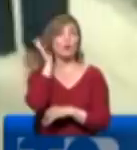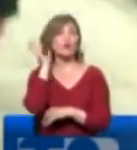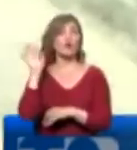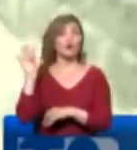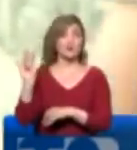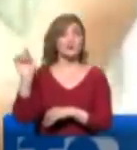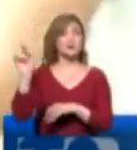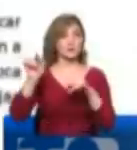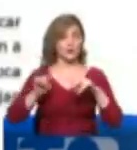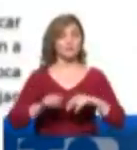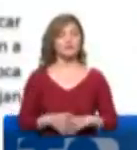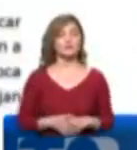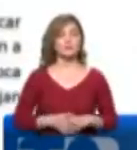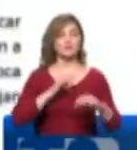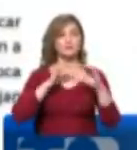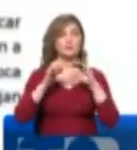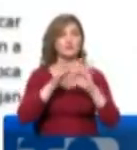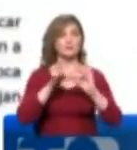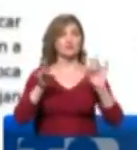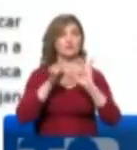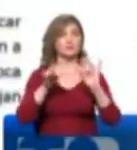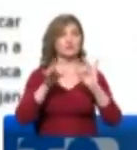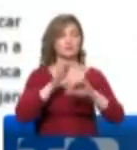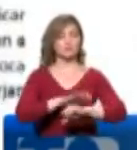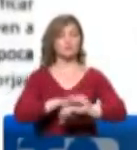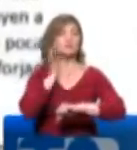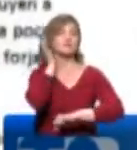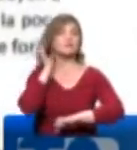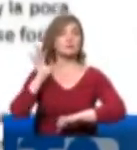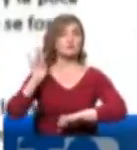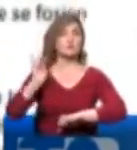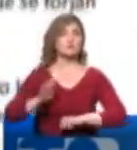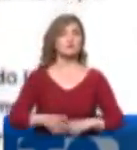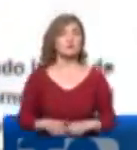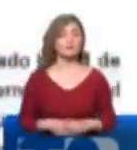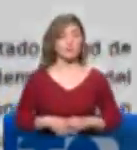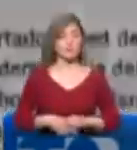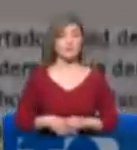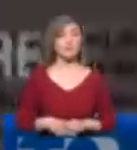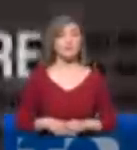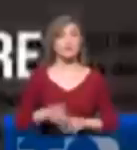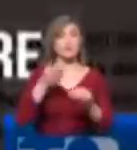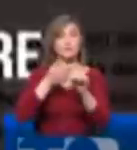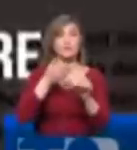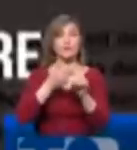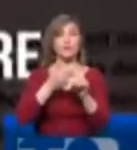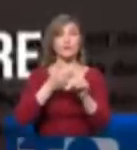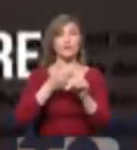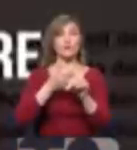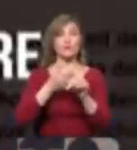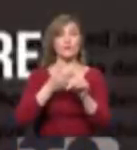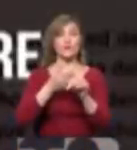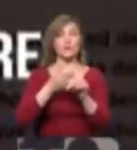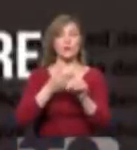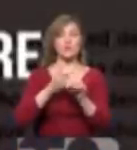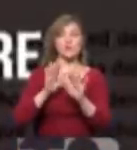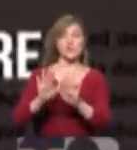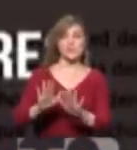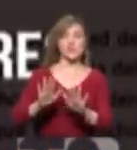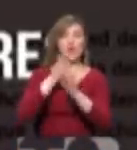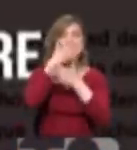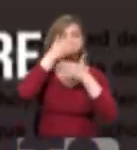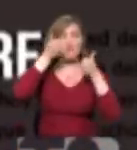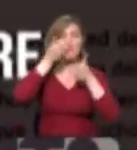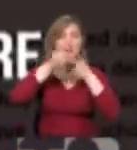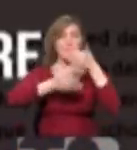Martínez. Salazar, a través de un comunicado, se refirió a la detención de su esposa y dijo que se pretende amedrentar e intimidar con